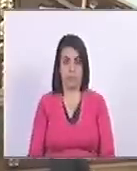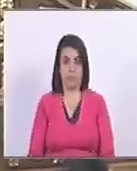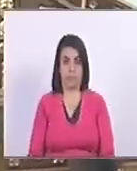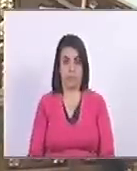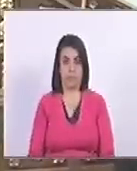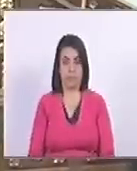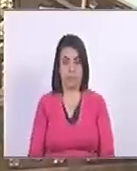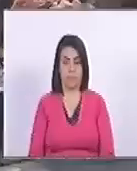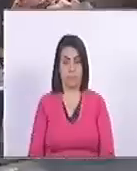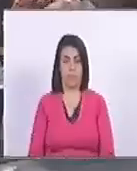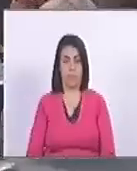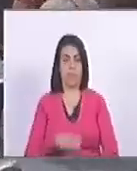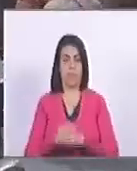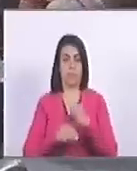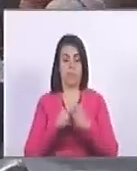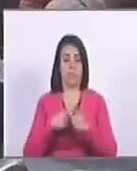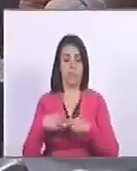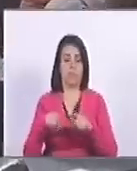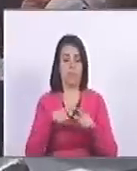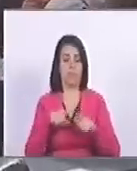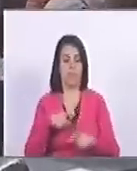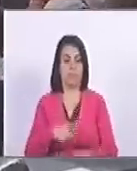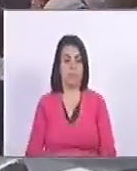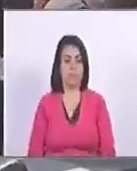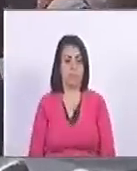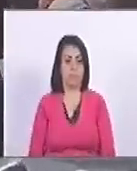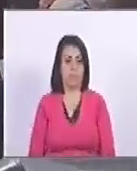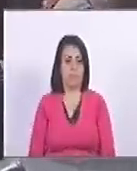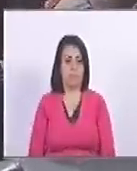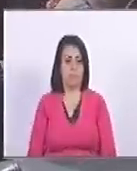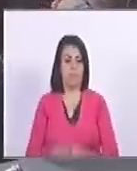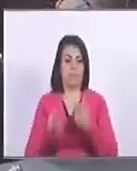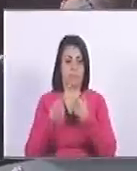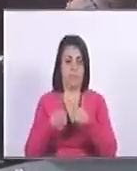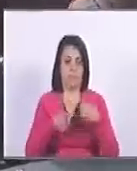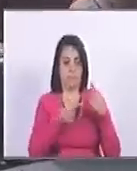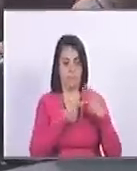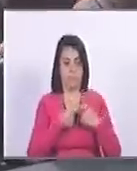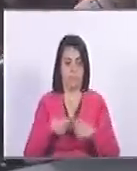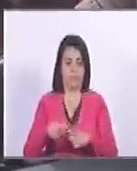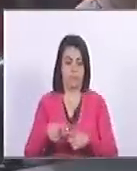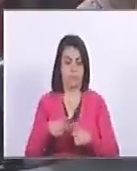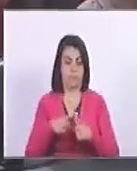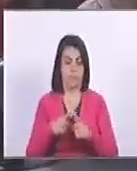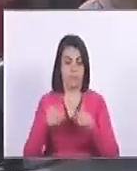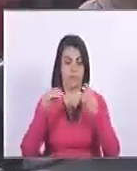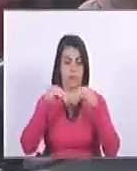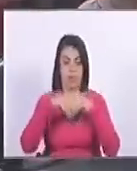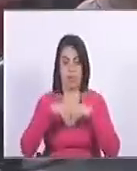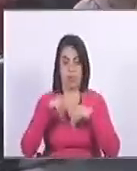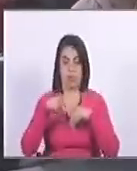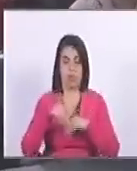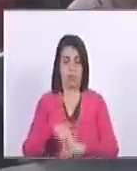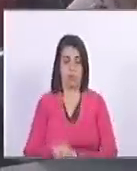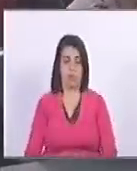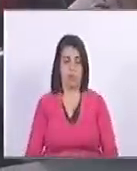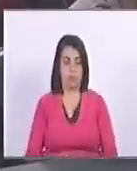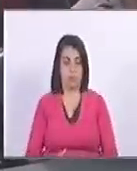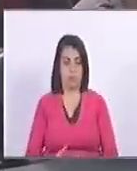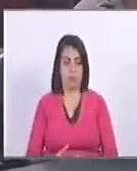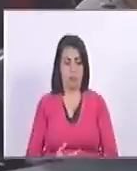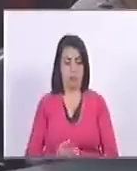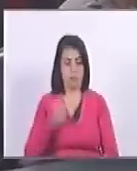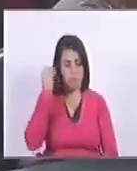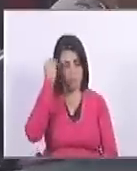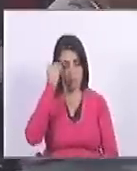El caso anterior es distinto, Estoy utilizando el término totalmente distinto de acuerdo a nuestra concepción